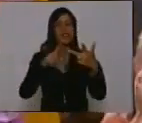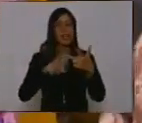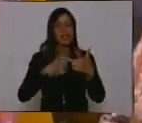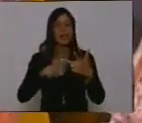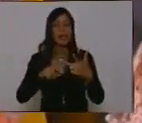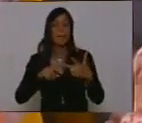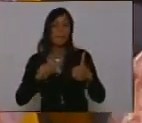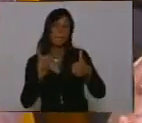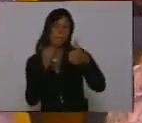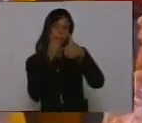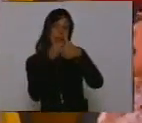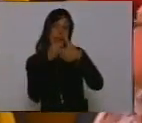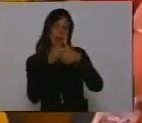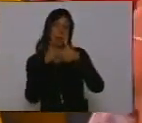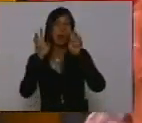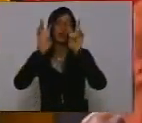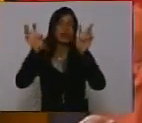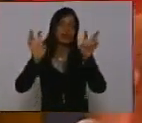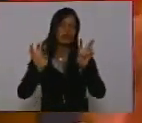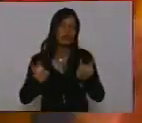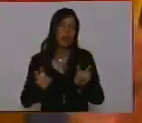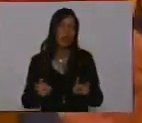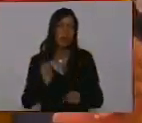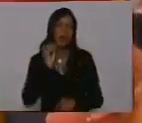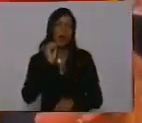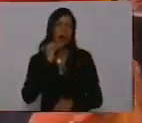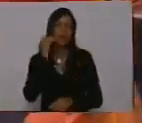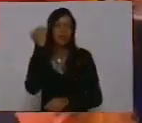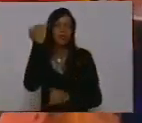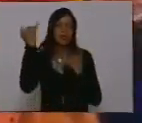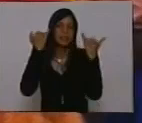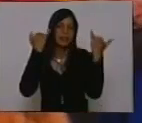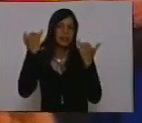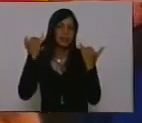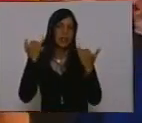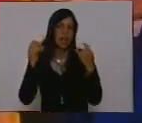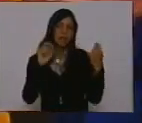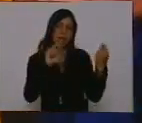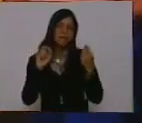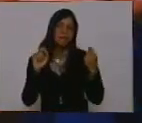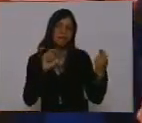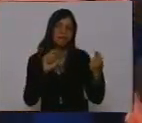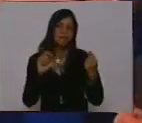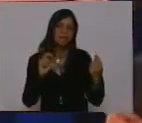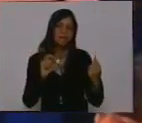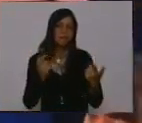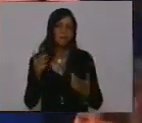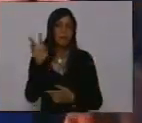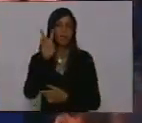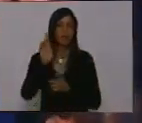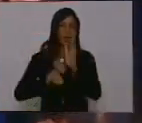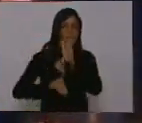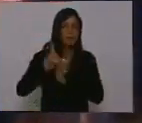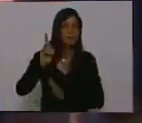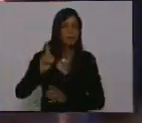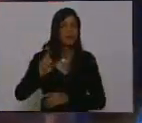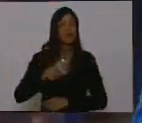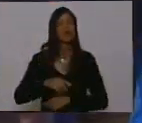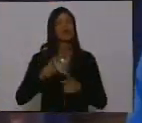temas plantea la juventud discutir en la construcción de su futuro? Y